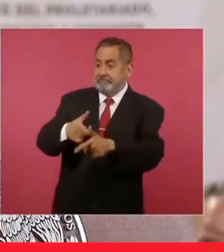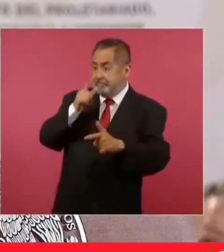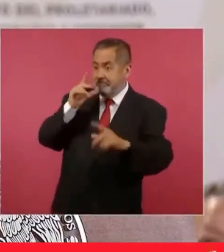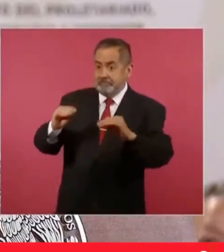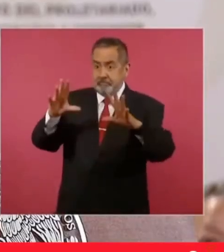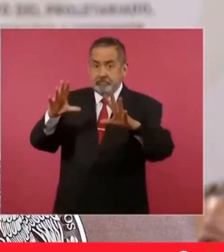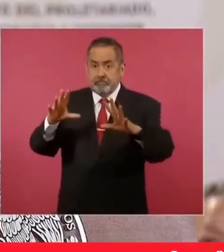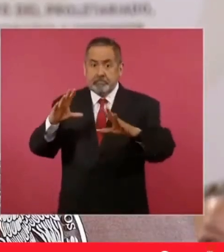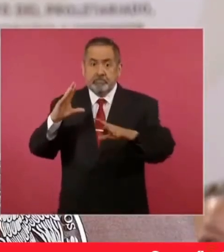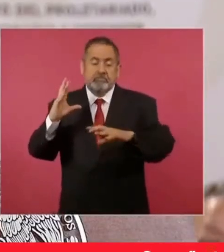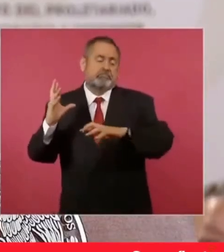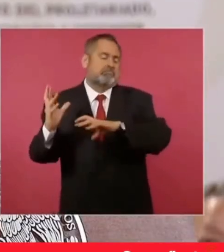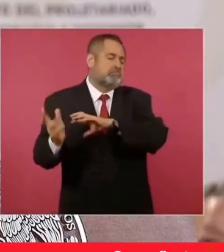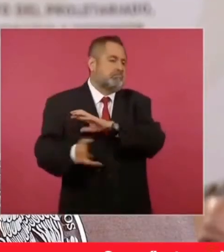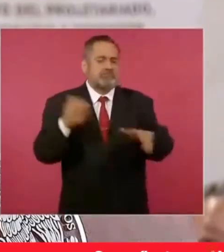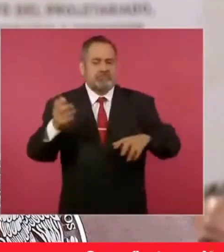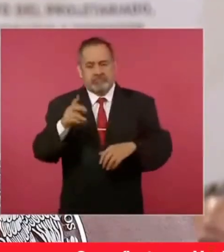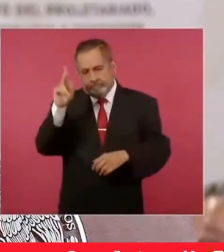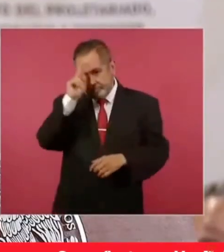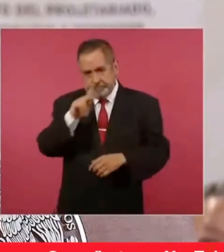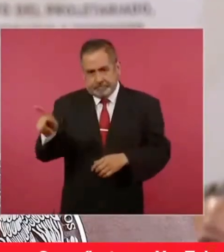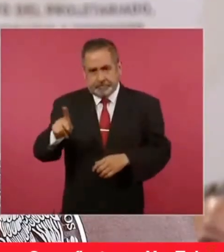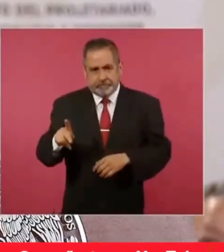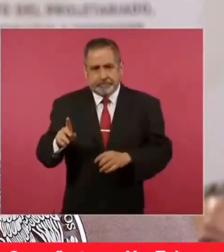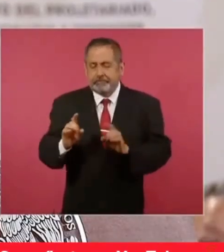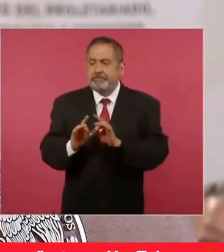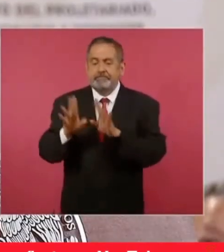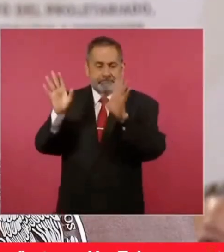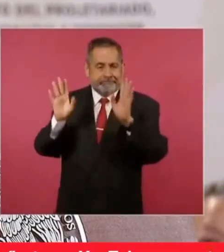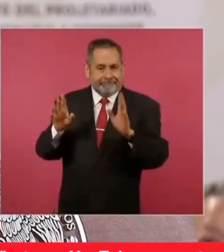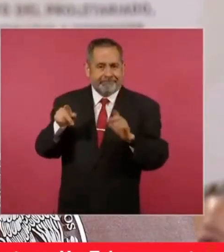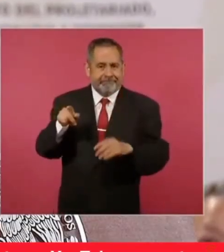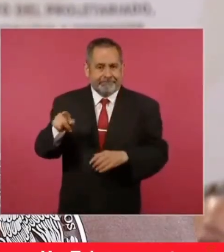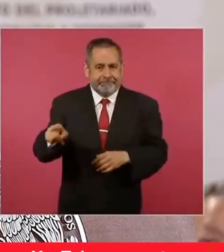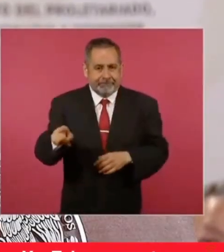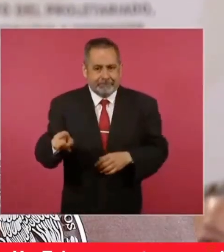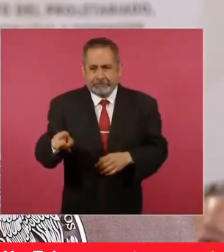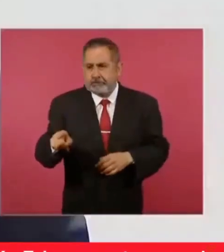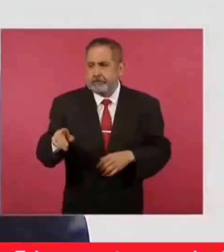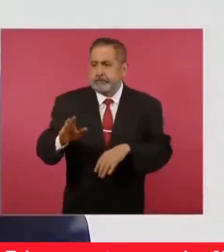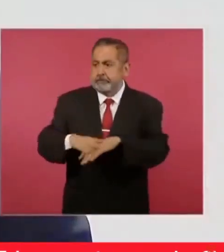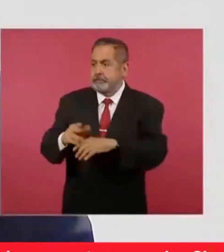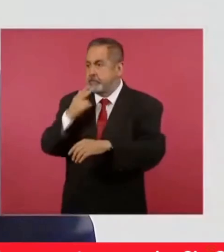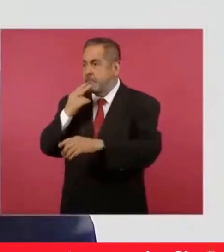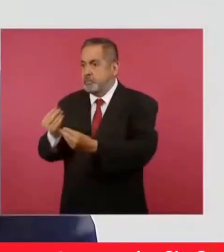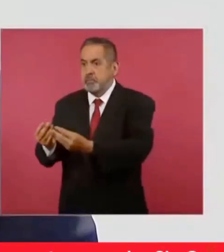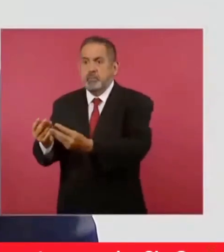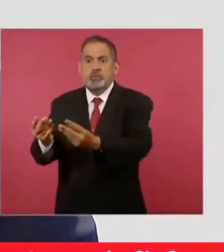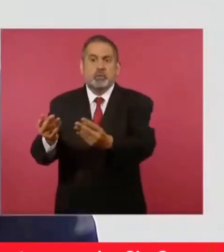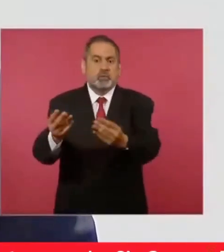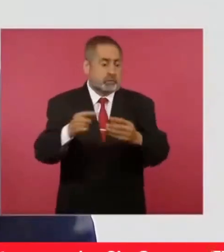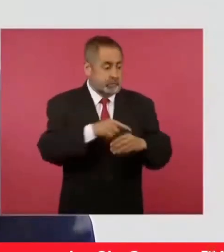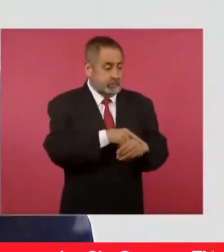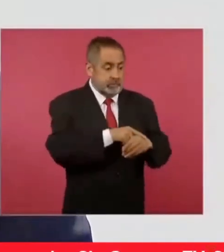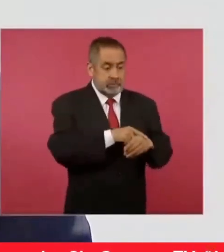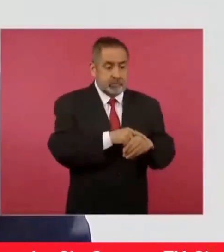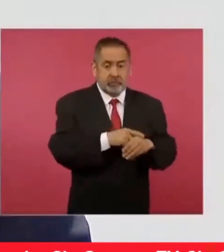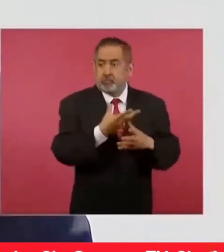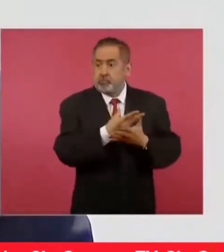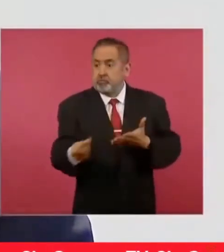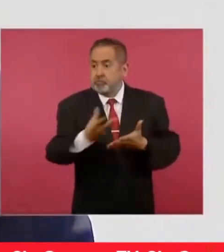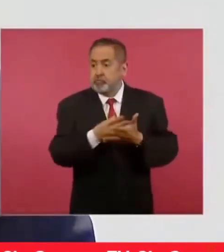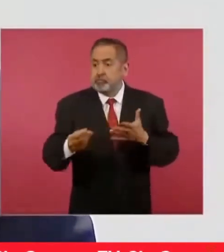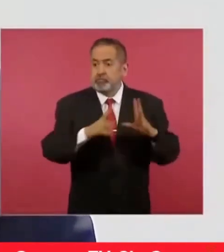disturbio mayor. Es decir, salir de manera descontrolada usuarios y de manera descontrolada